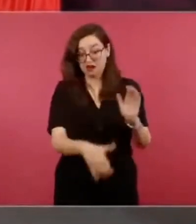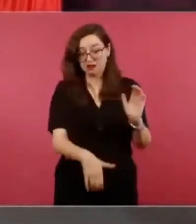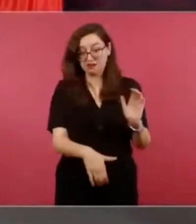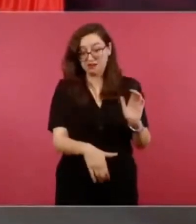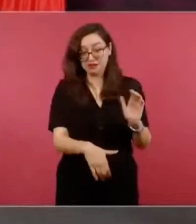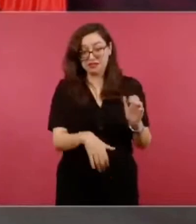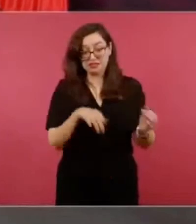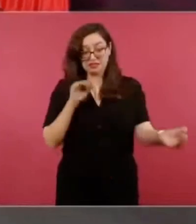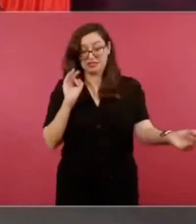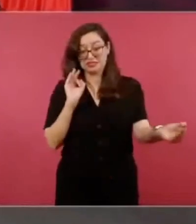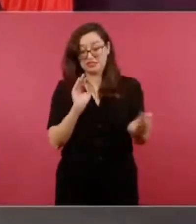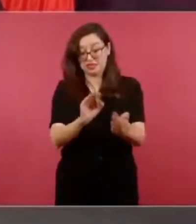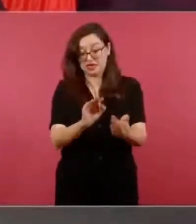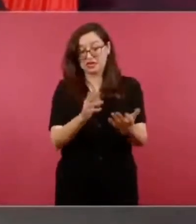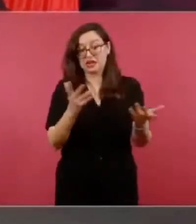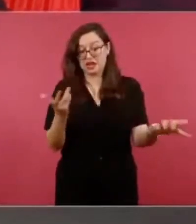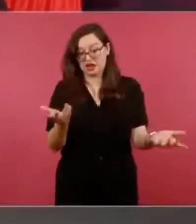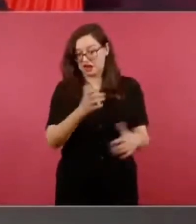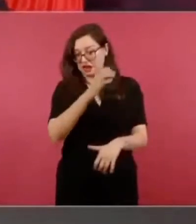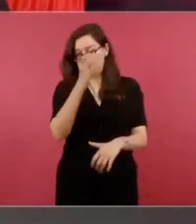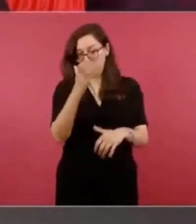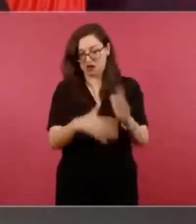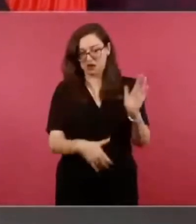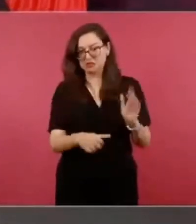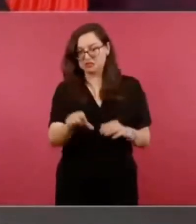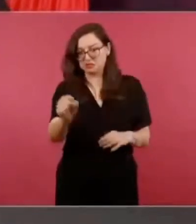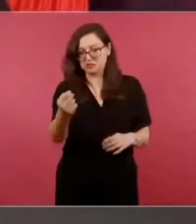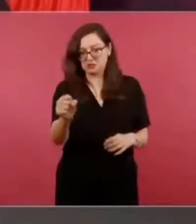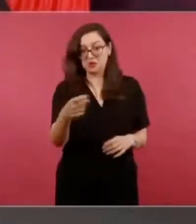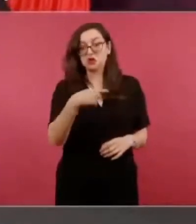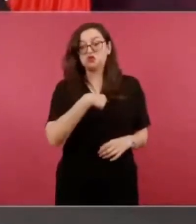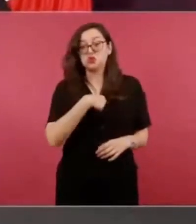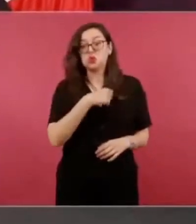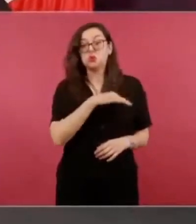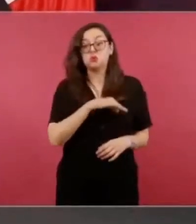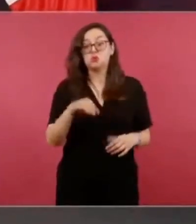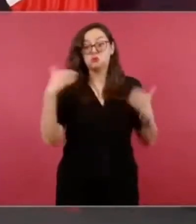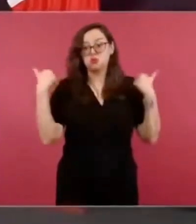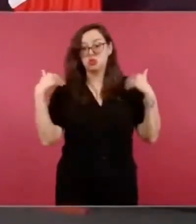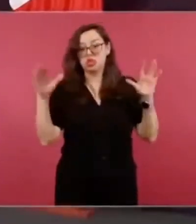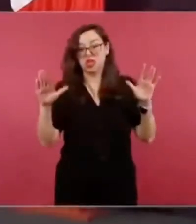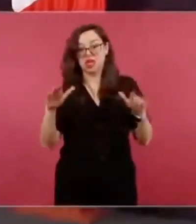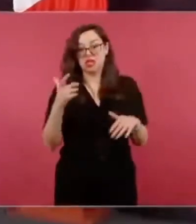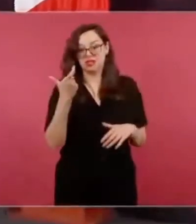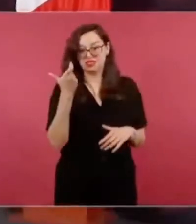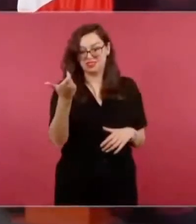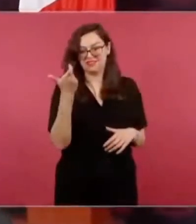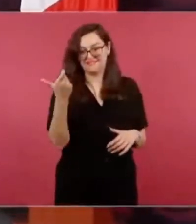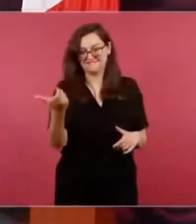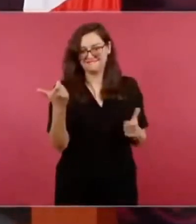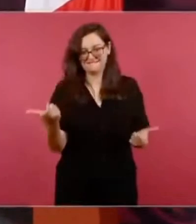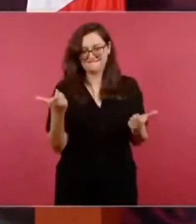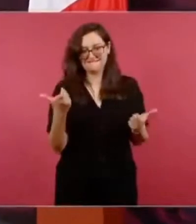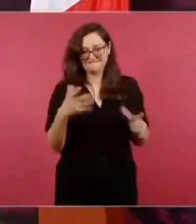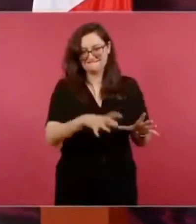ahora que ya me voy a ir a finales de septiembre, pues me iba yo a llevar todo eso.